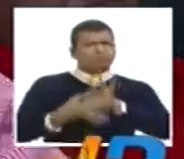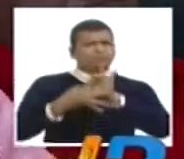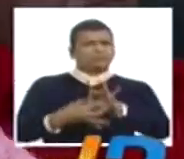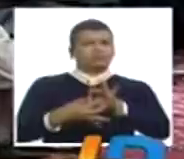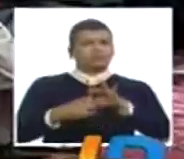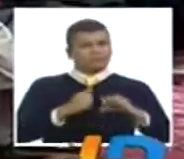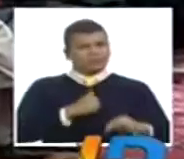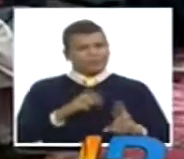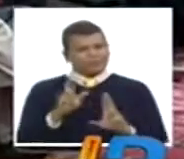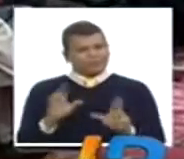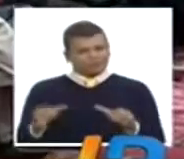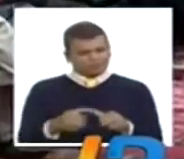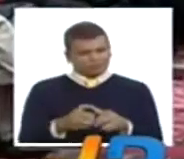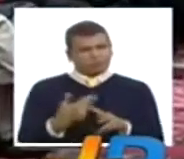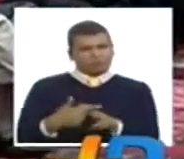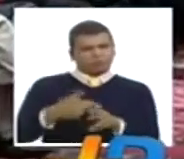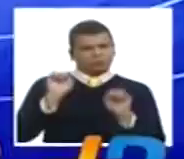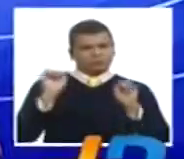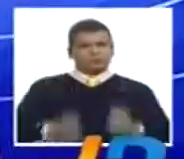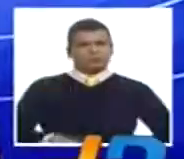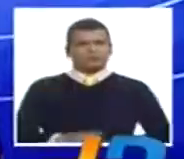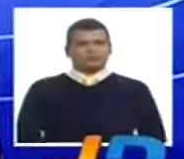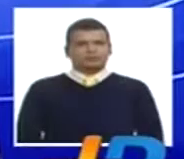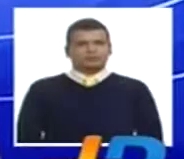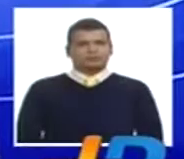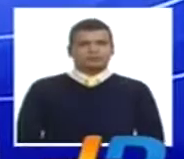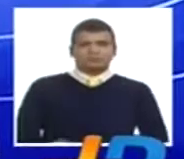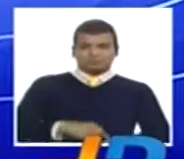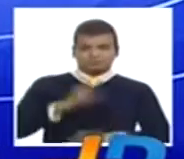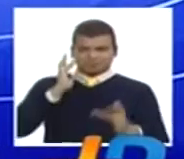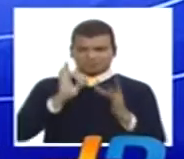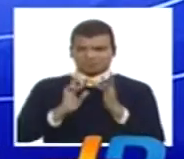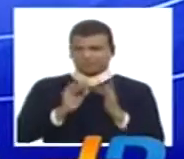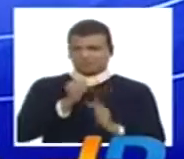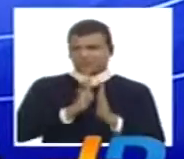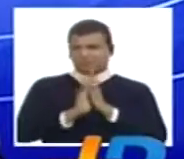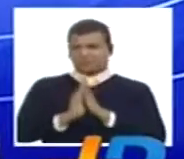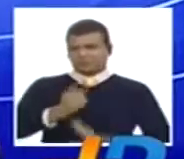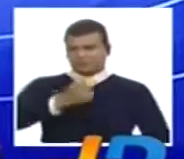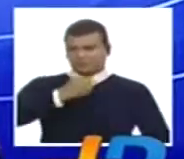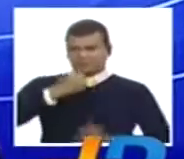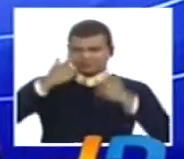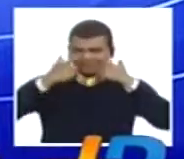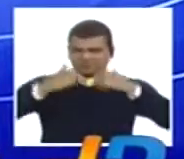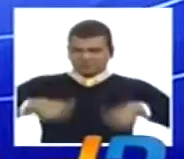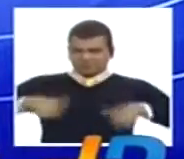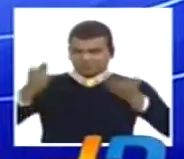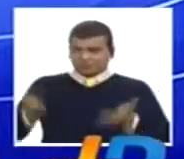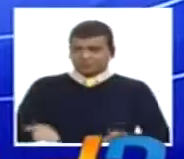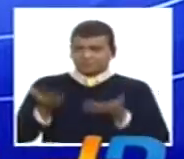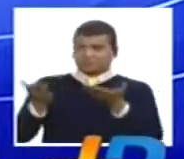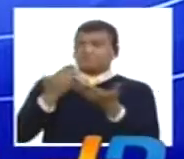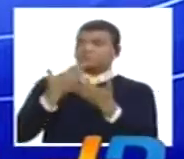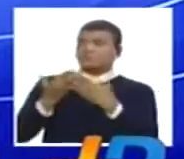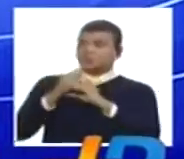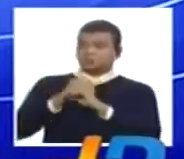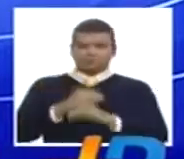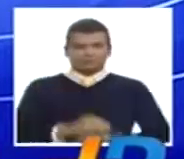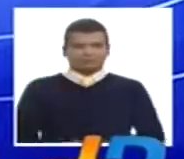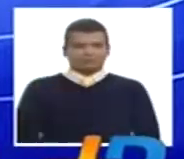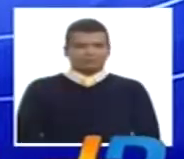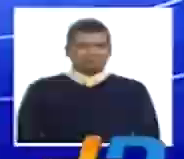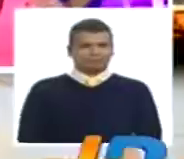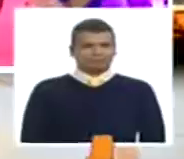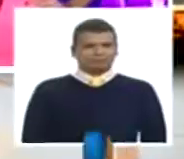candidaturas propias en las próximas elecciones. Llegó el momento de conocer las noticias del entretenimiento con Lizzy Cardona. Lizzy, buenas noches.